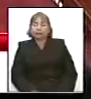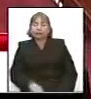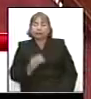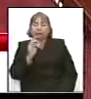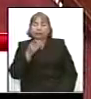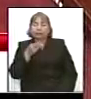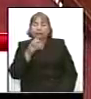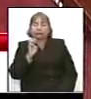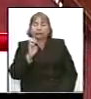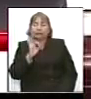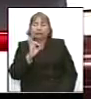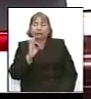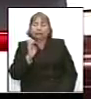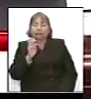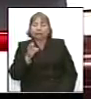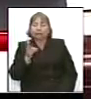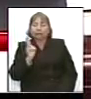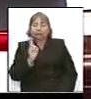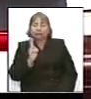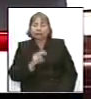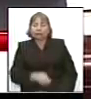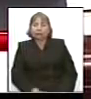Schaefer, verde.